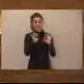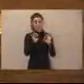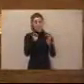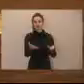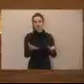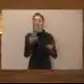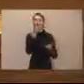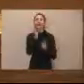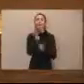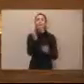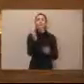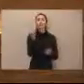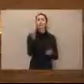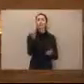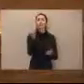de la paga.